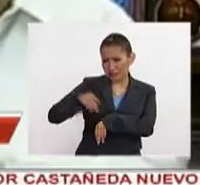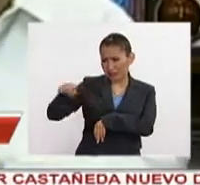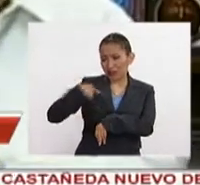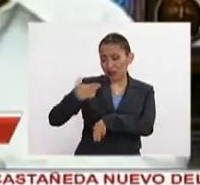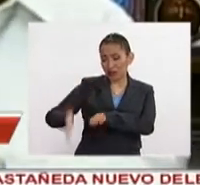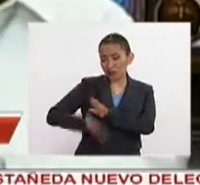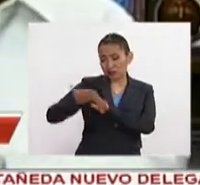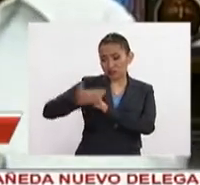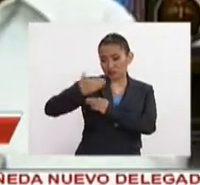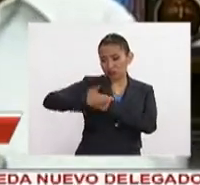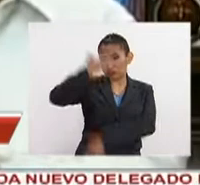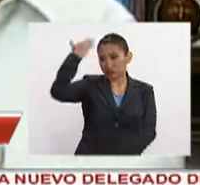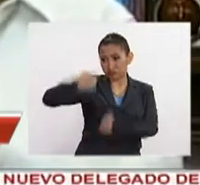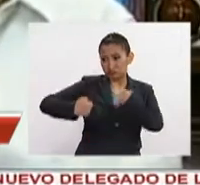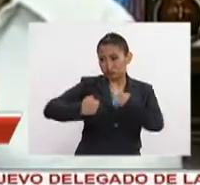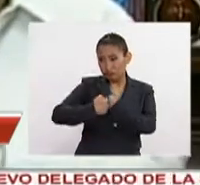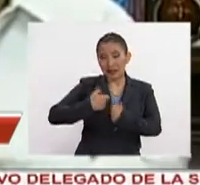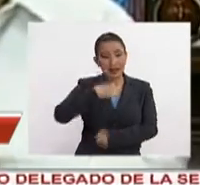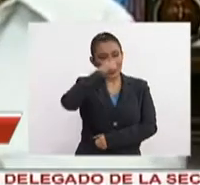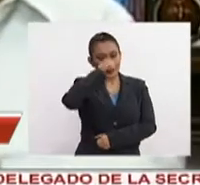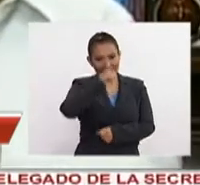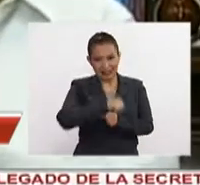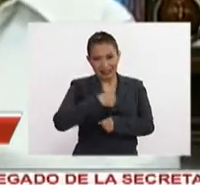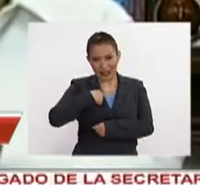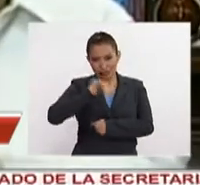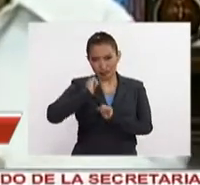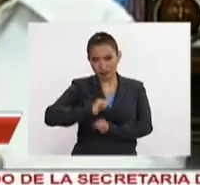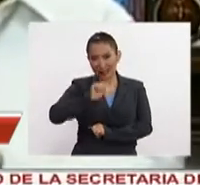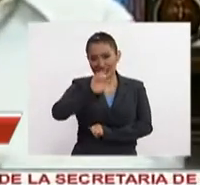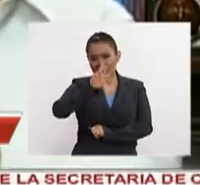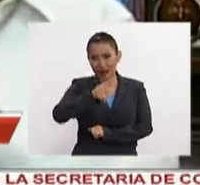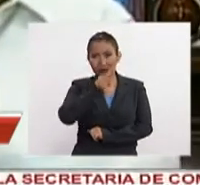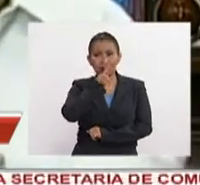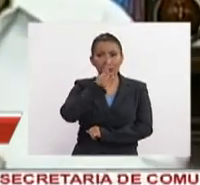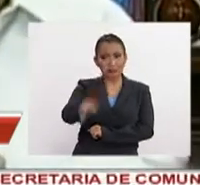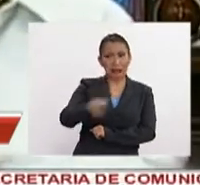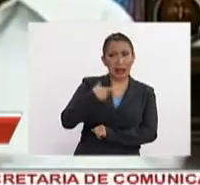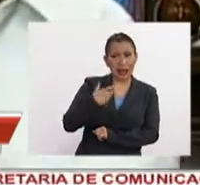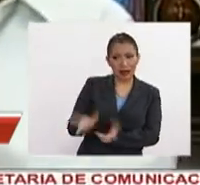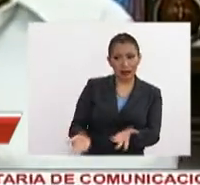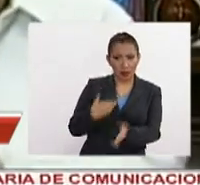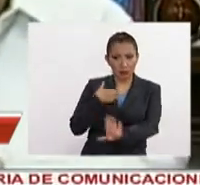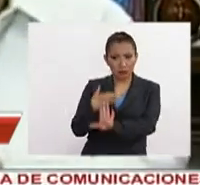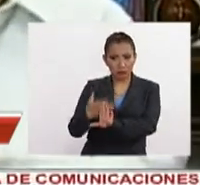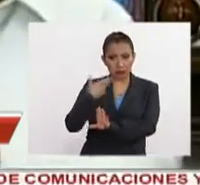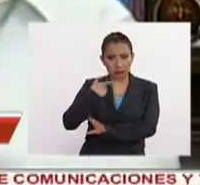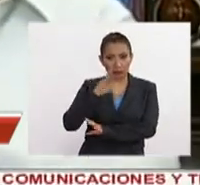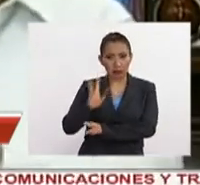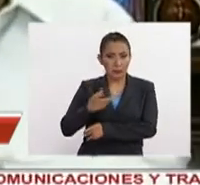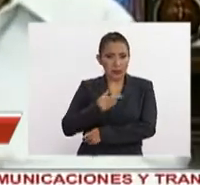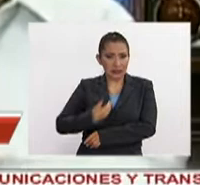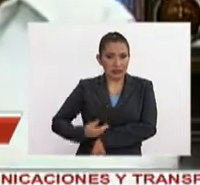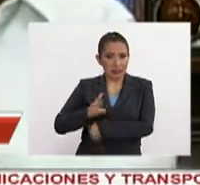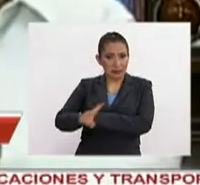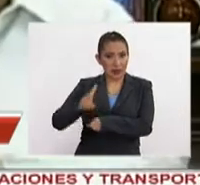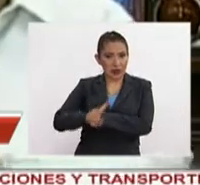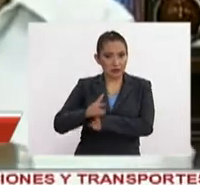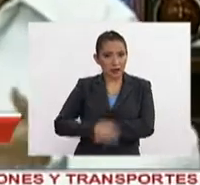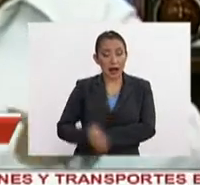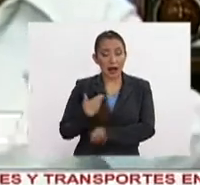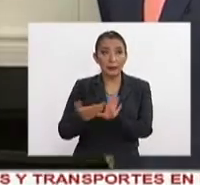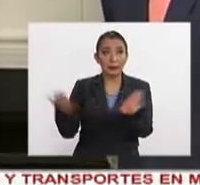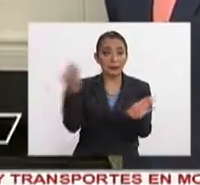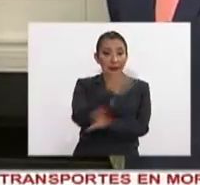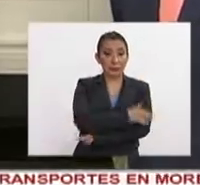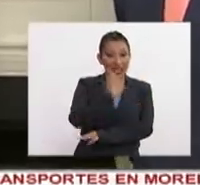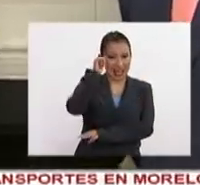la construcción del muro. El secretario de Relaciones Exteriores, en respuesta a Luis Videgaray, reaccionó a las declaraciones del presidente de Venezuela. Desde